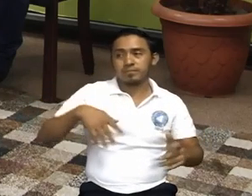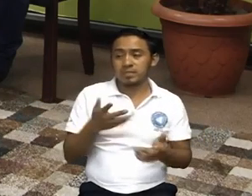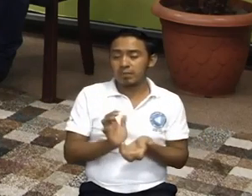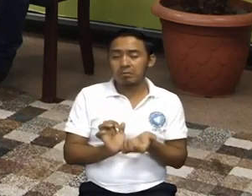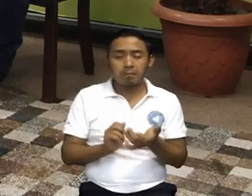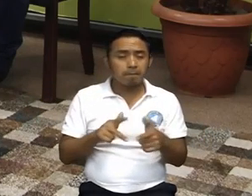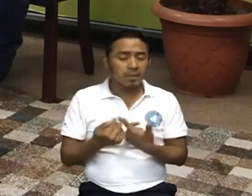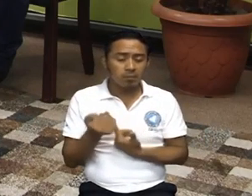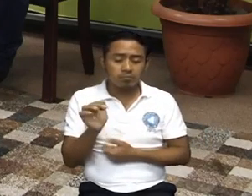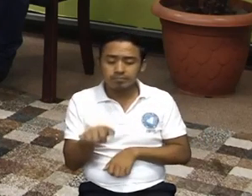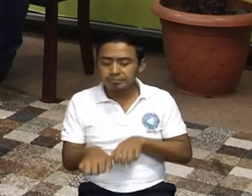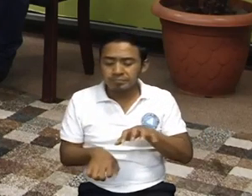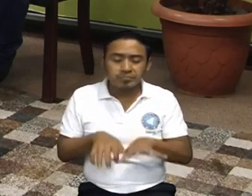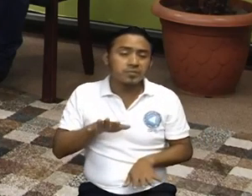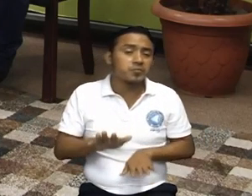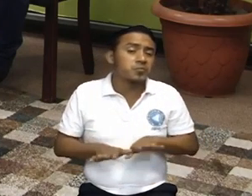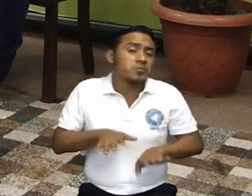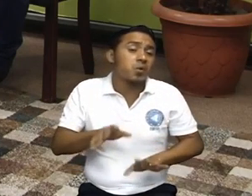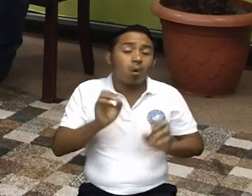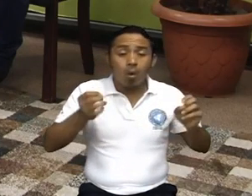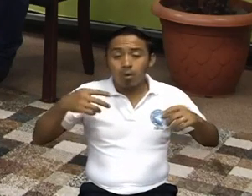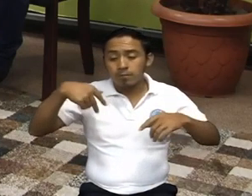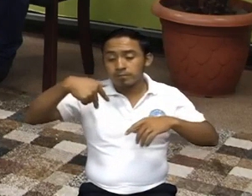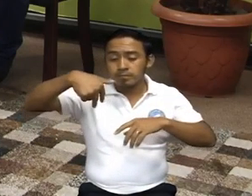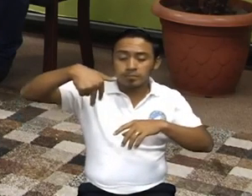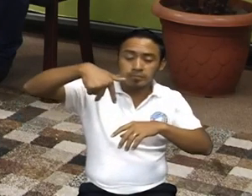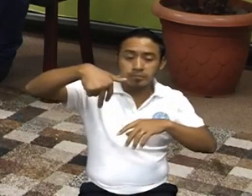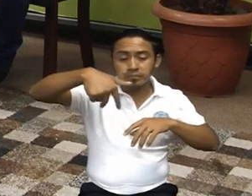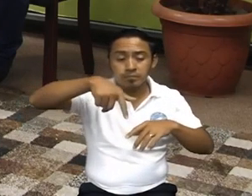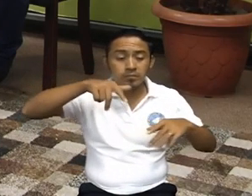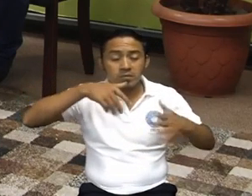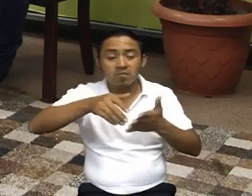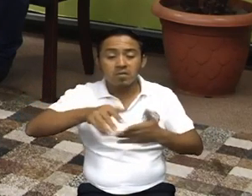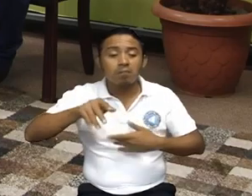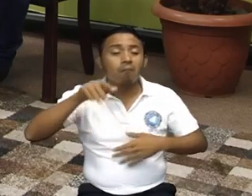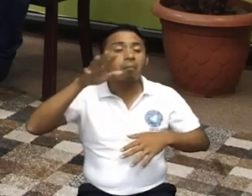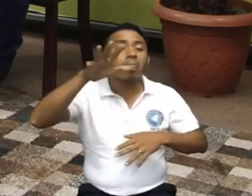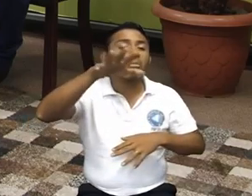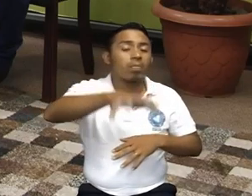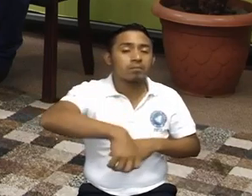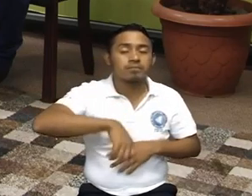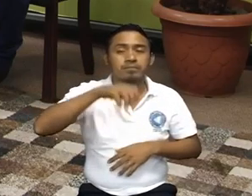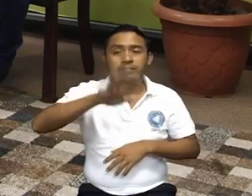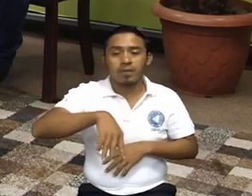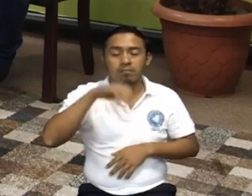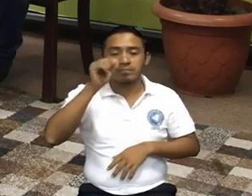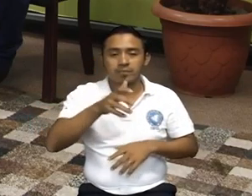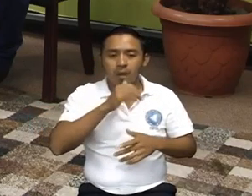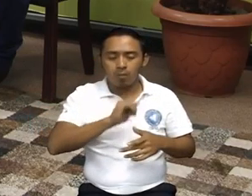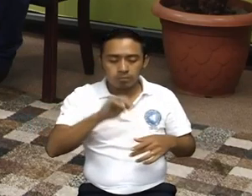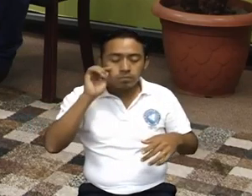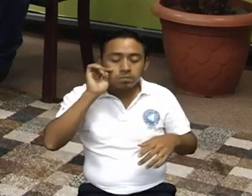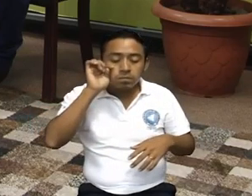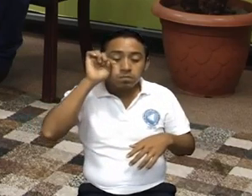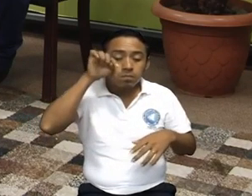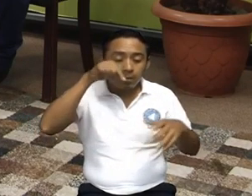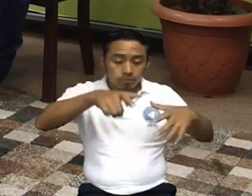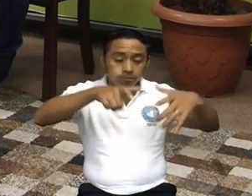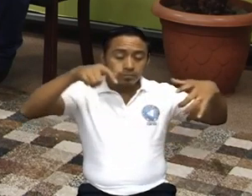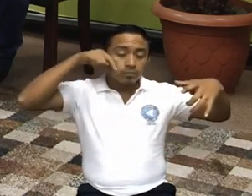gatear, y ellos inocentemente, ellos pueden tener acceso a ese recipiente. les puede llamar la atención el fondo de la